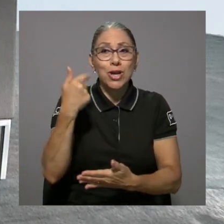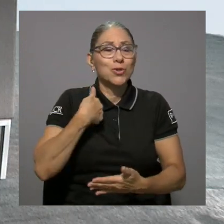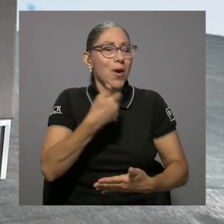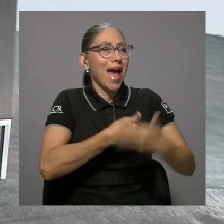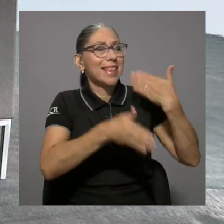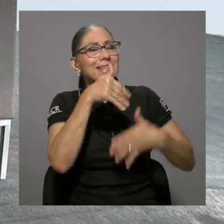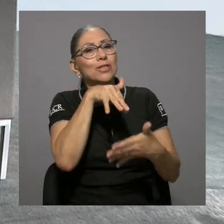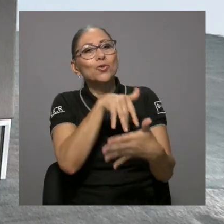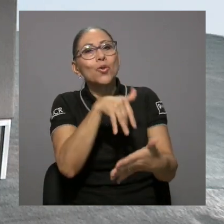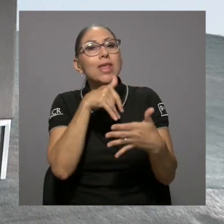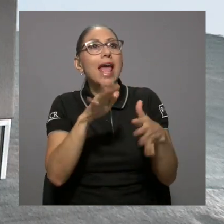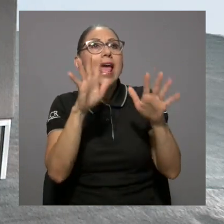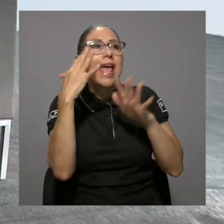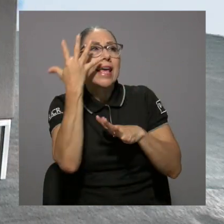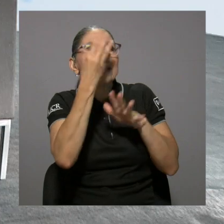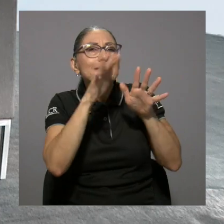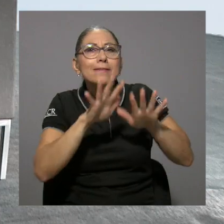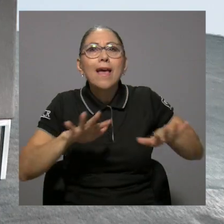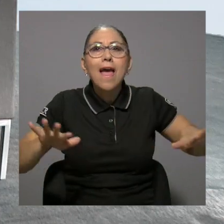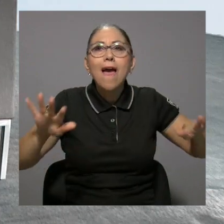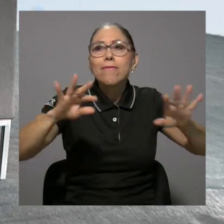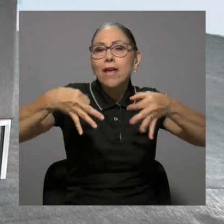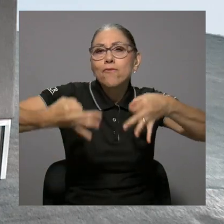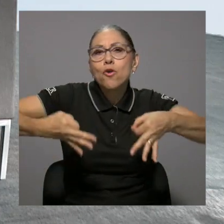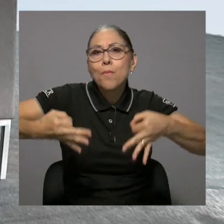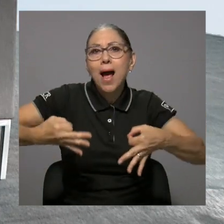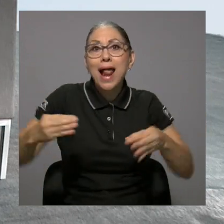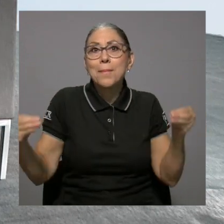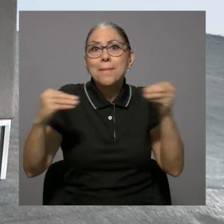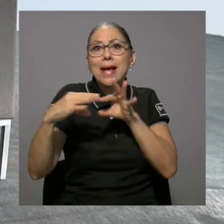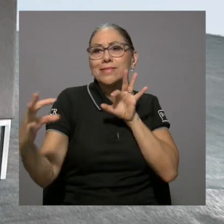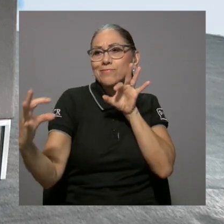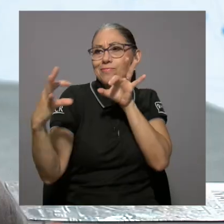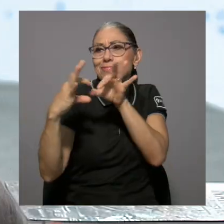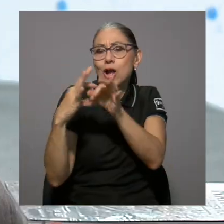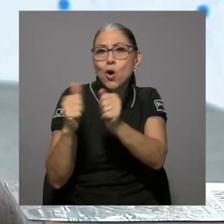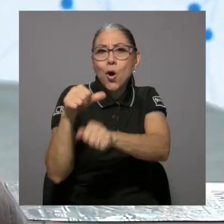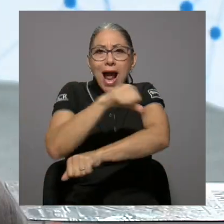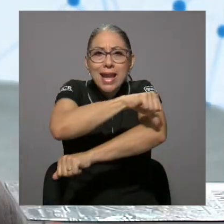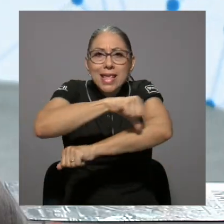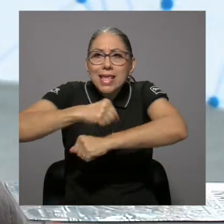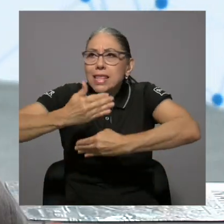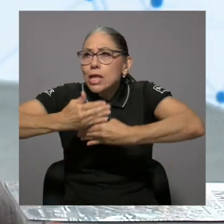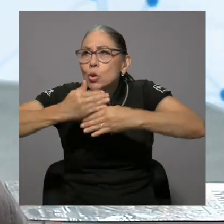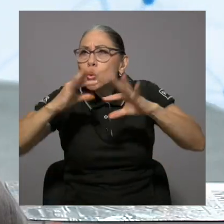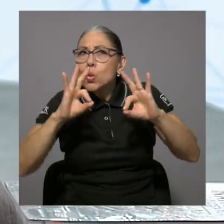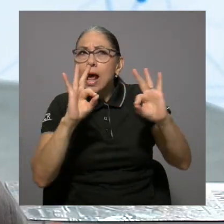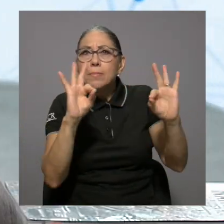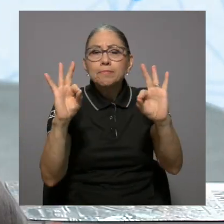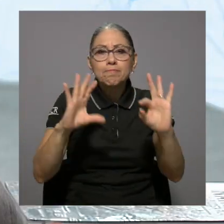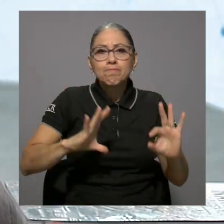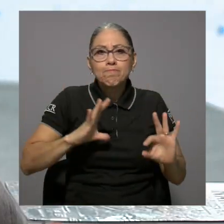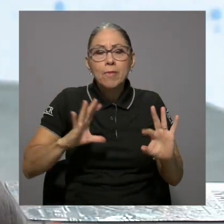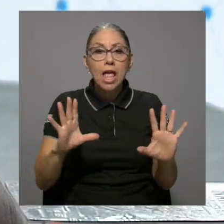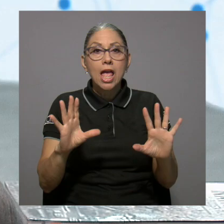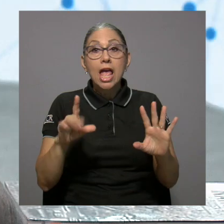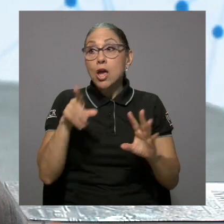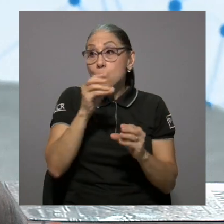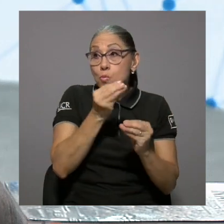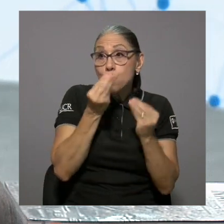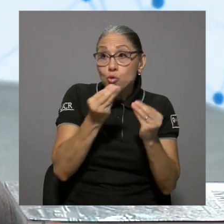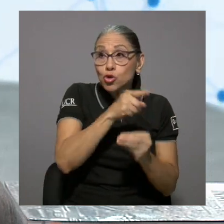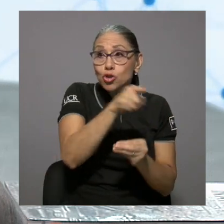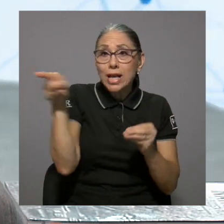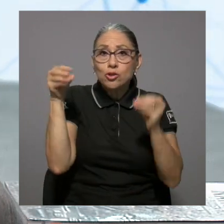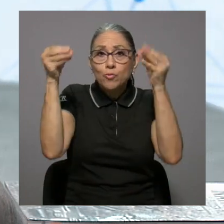estética, la parte formal, digamos, que tiene que ver más con la arquitectura. Y los profesores, muchos eran de